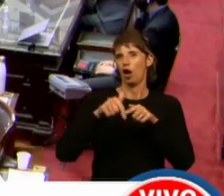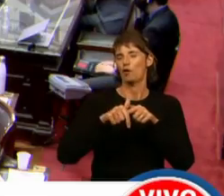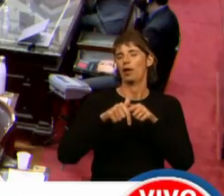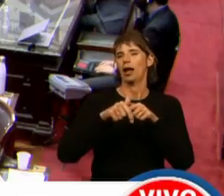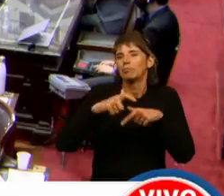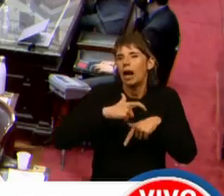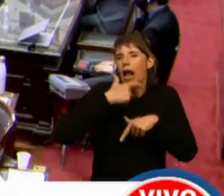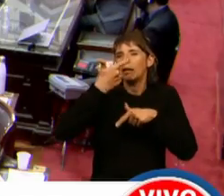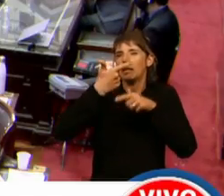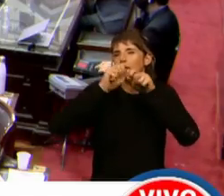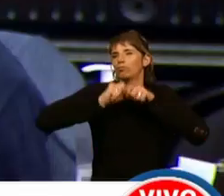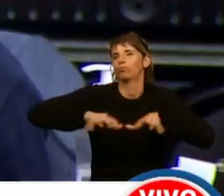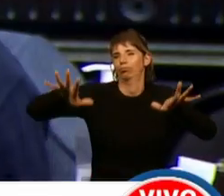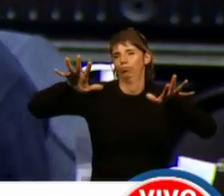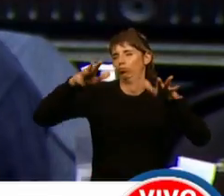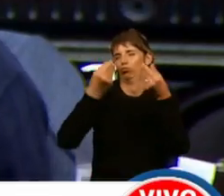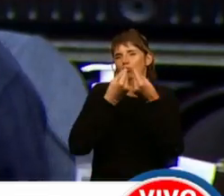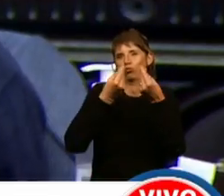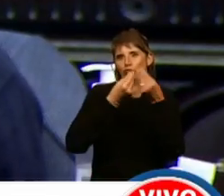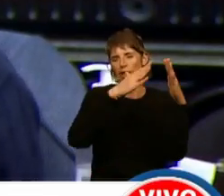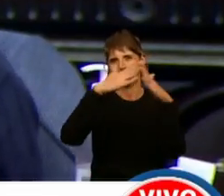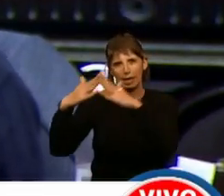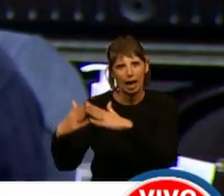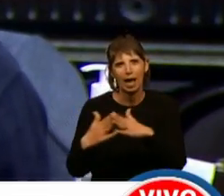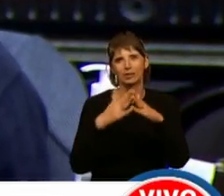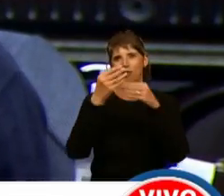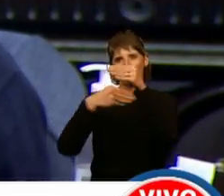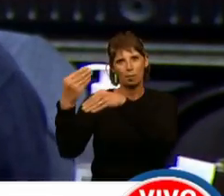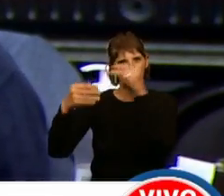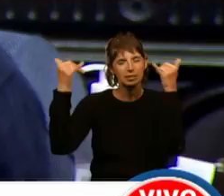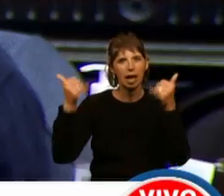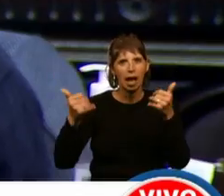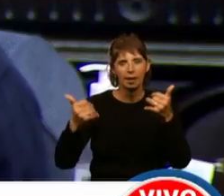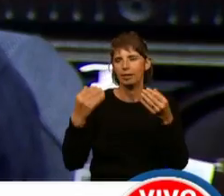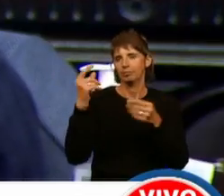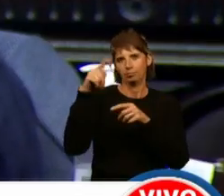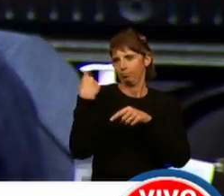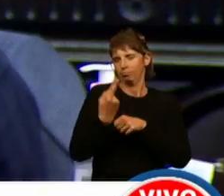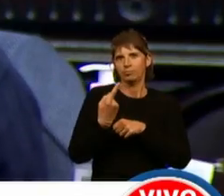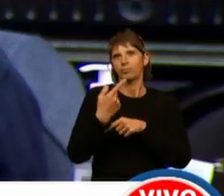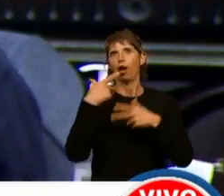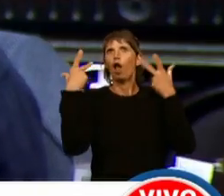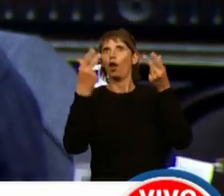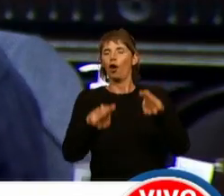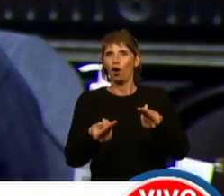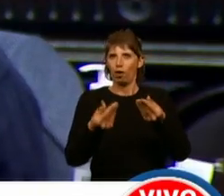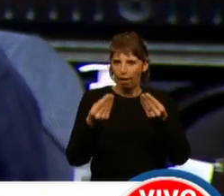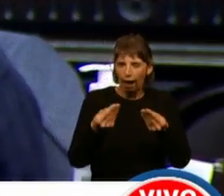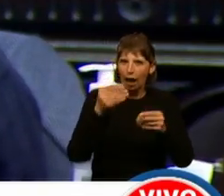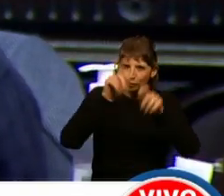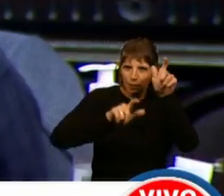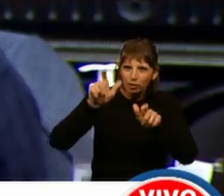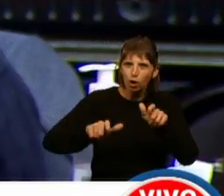en principio quién puede negarse a extender estos estos beneficios a estos ciudadanos que objetivamente están en